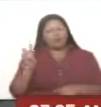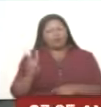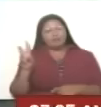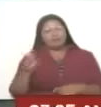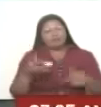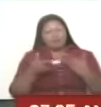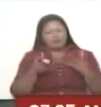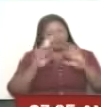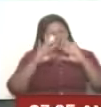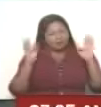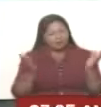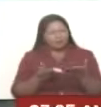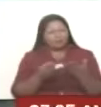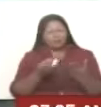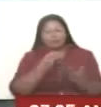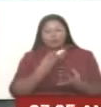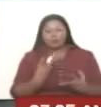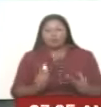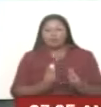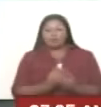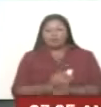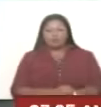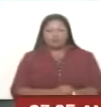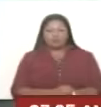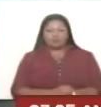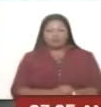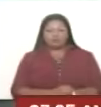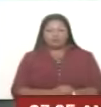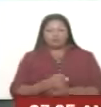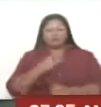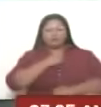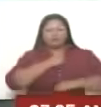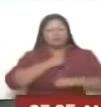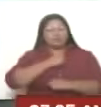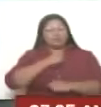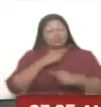Todo el mundo. Qué bueno que además nos acompañe para, salsa, para arrancar esta semana.